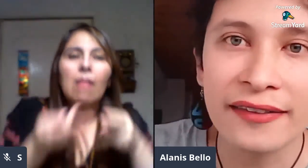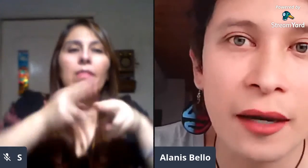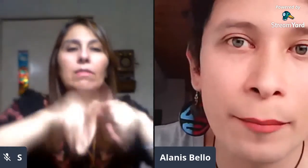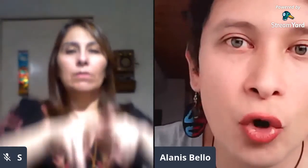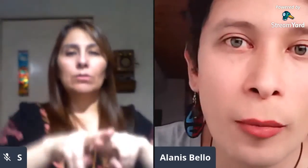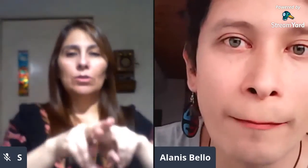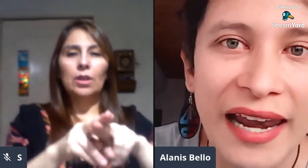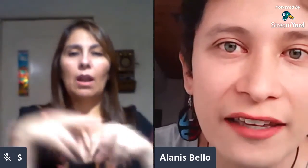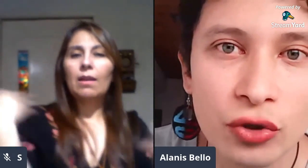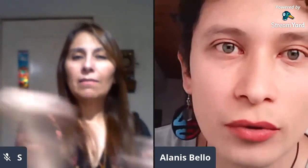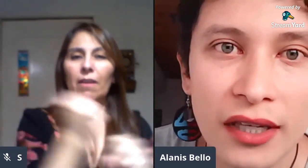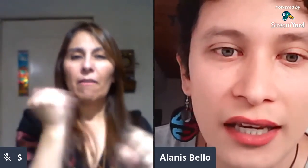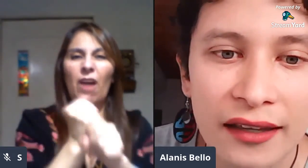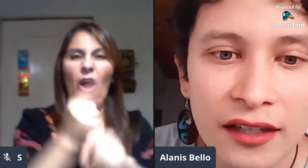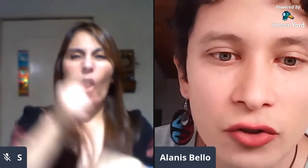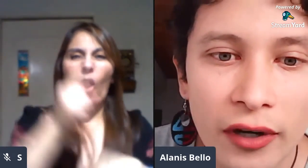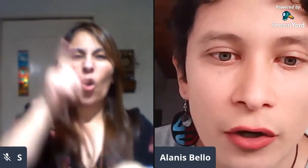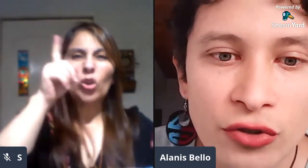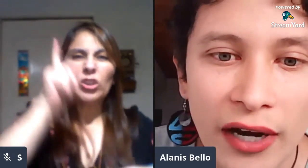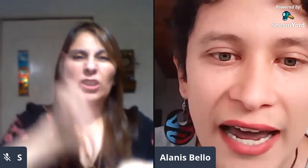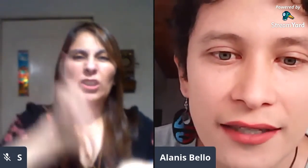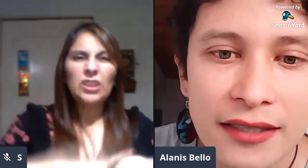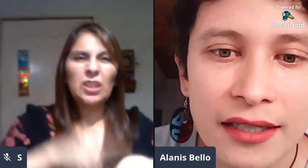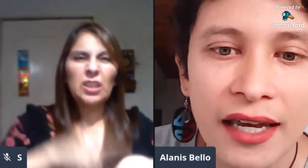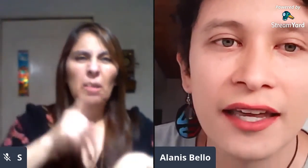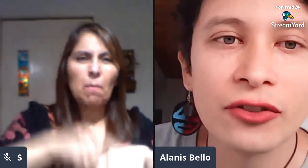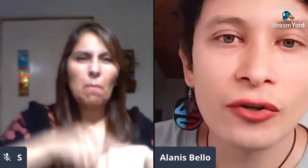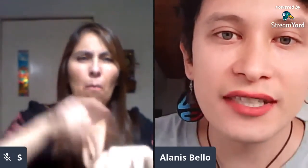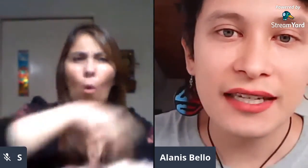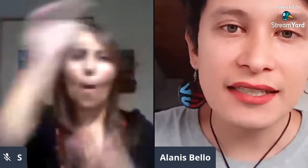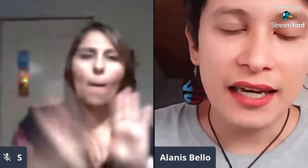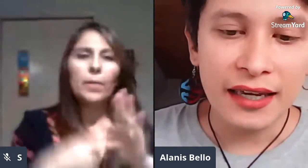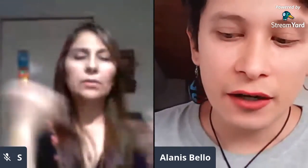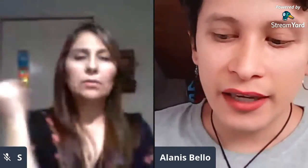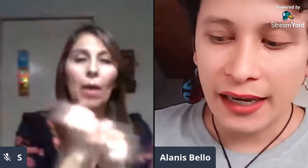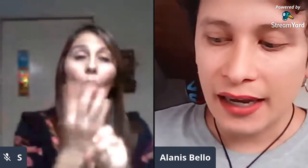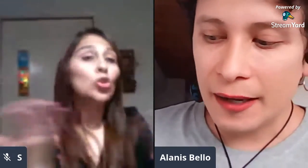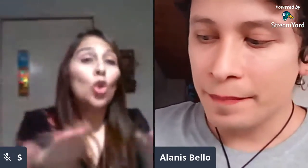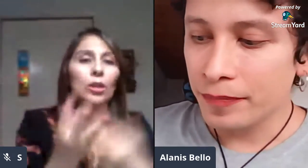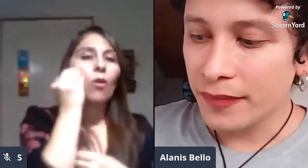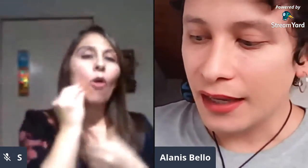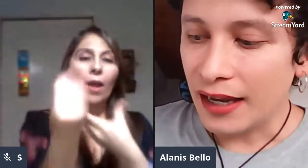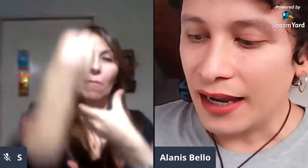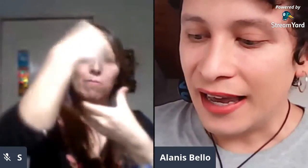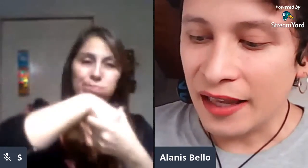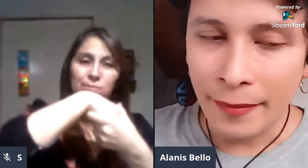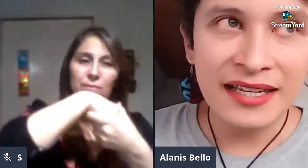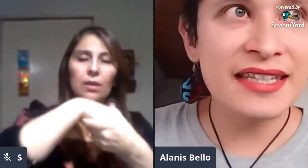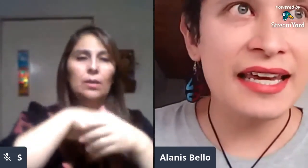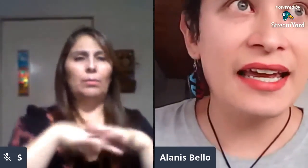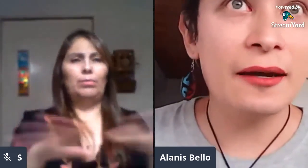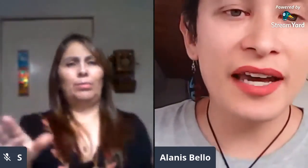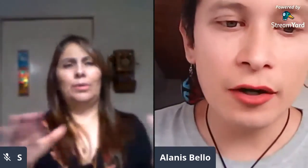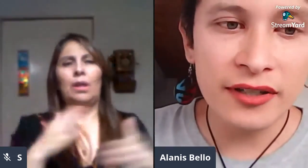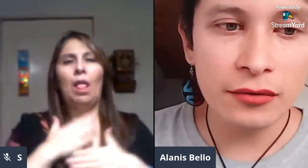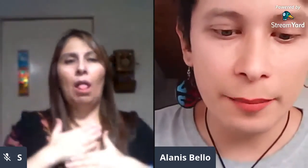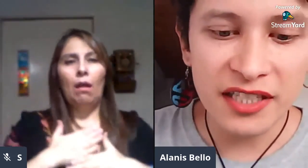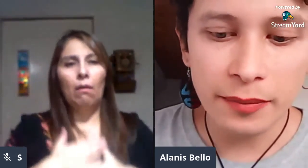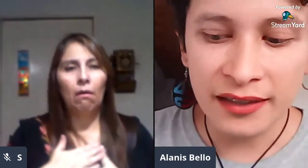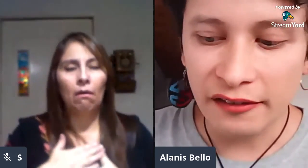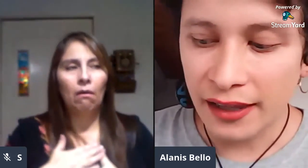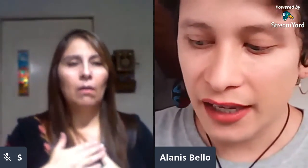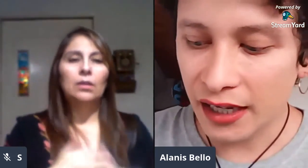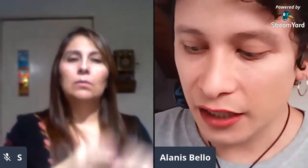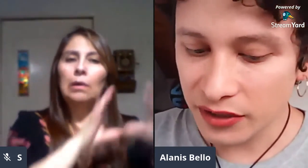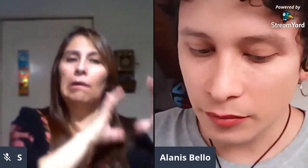trabajo a tiempo completo dentro de los hogares. Entonces, creo que además de verlo desde